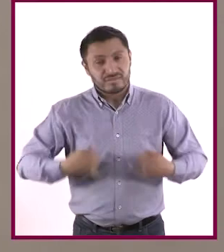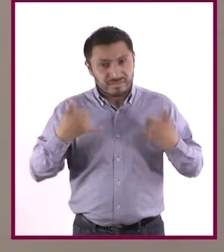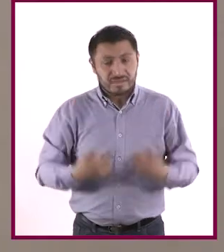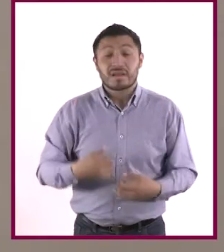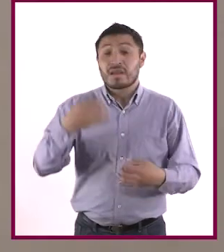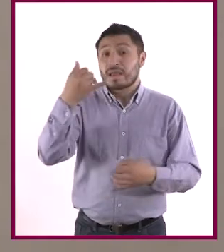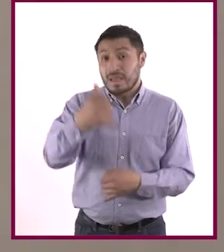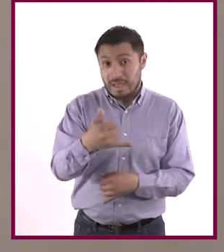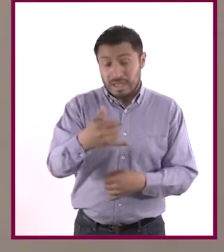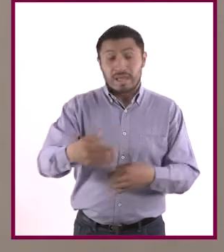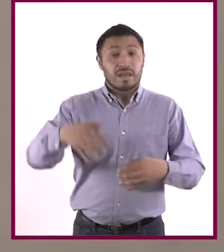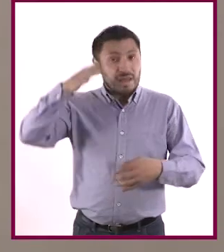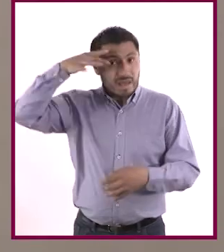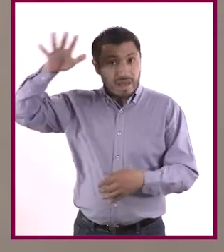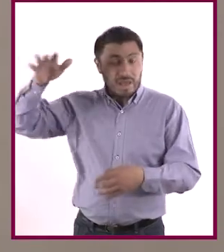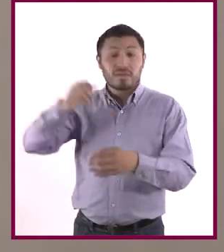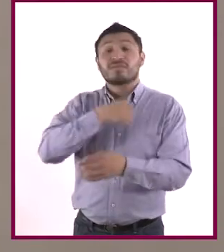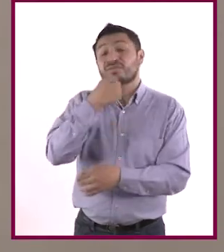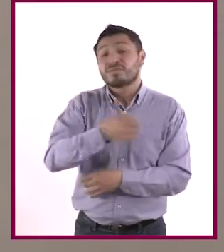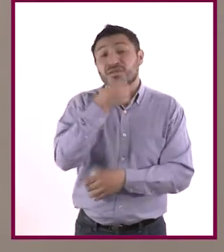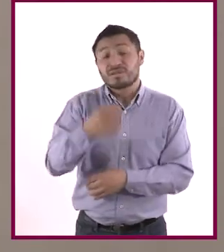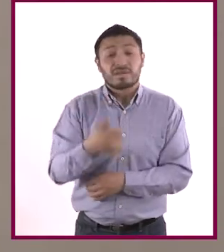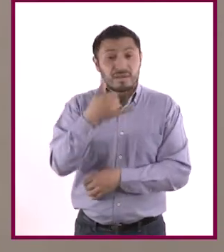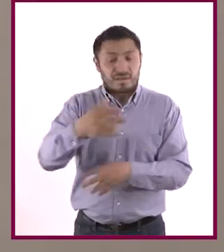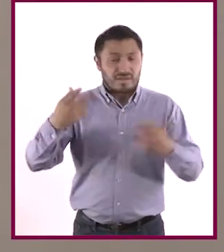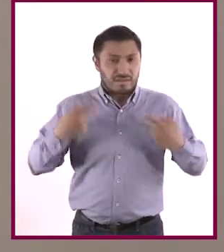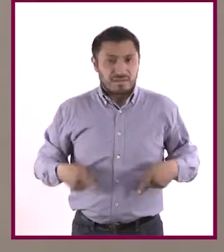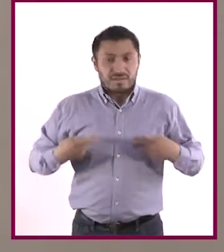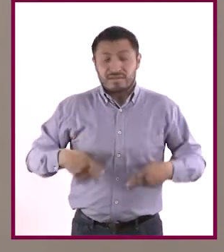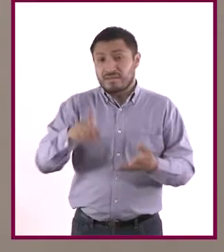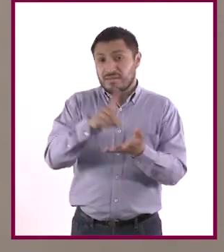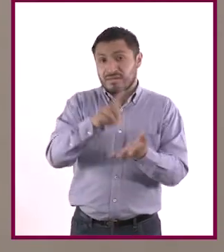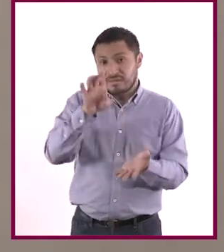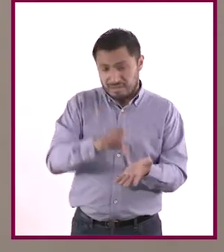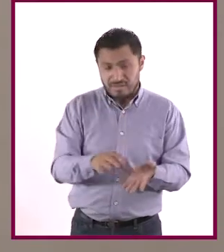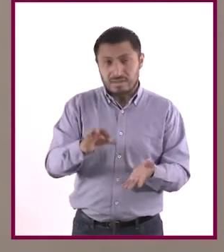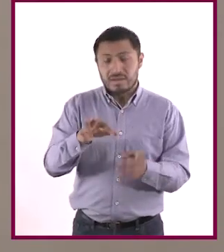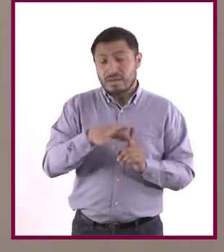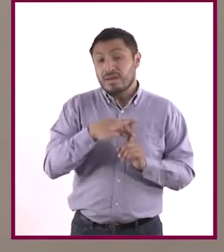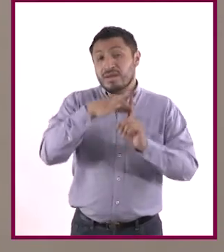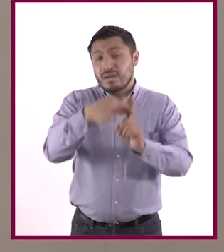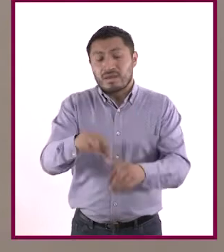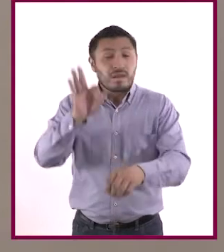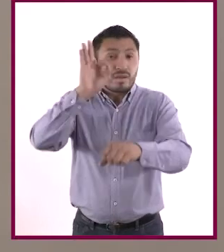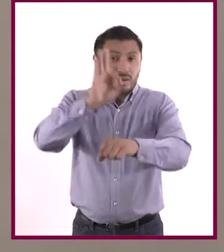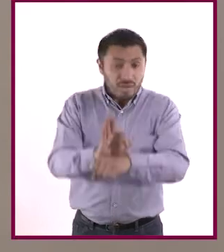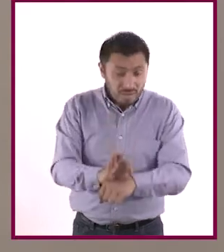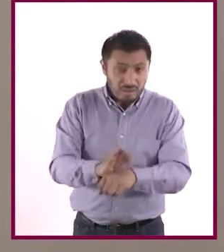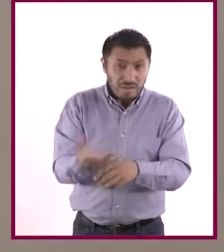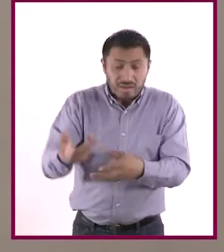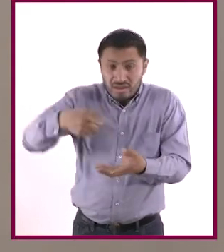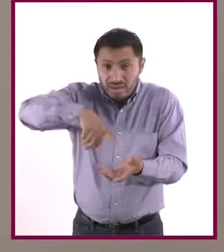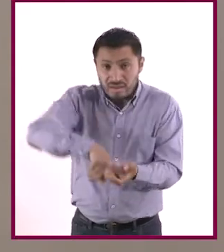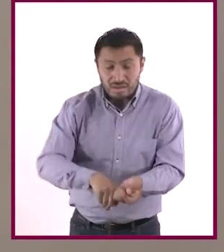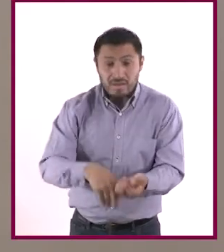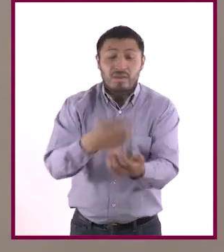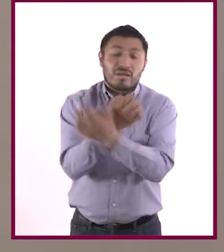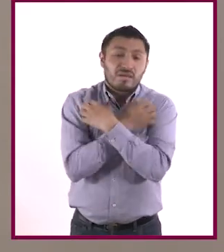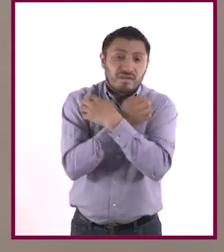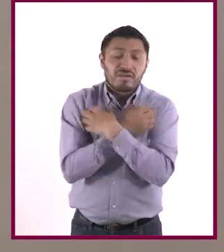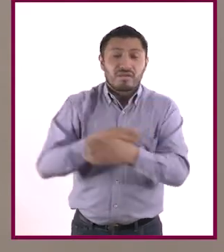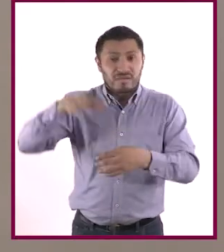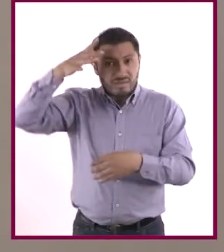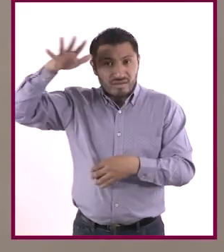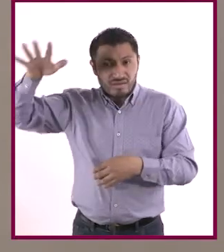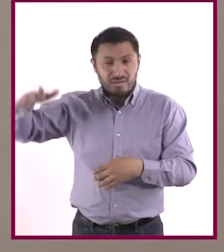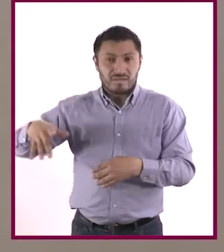sino también las y los adultos mayores y las personas con discapacidad sean guiados, protegidos, contenidos y educados por